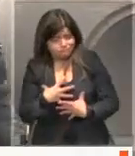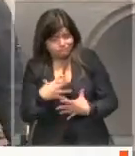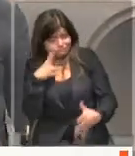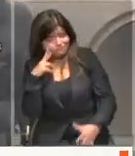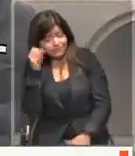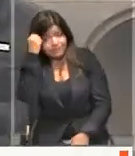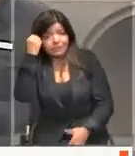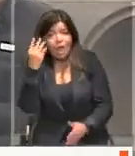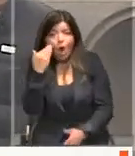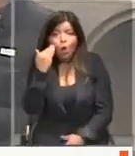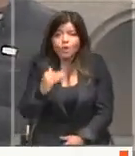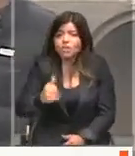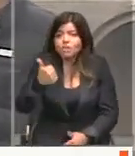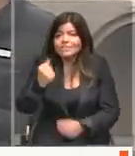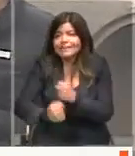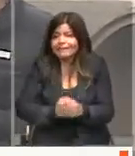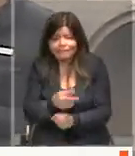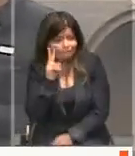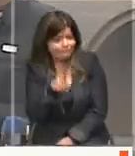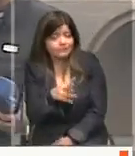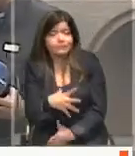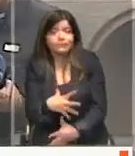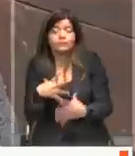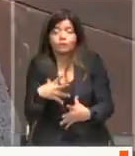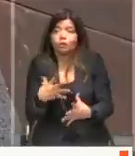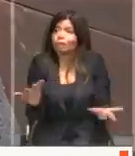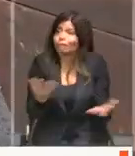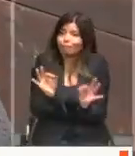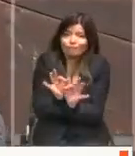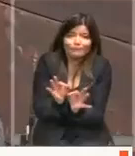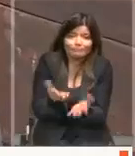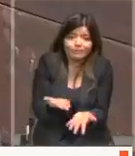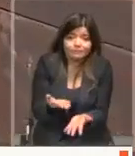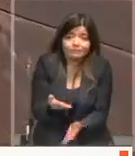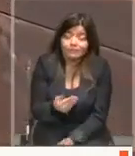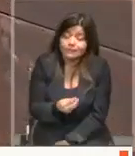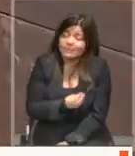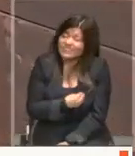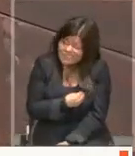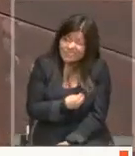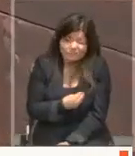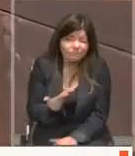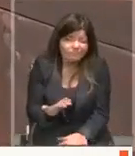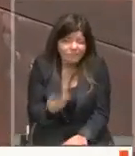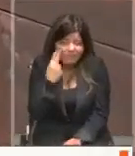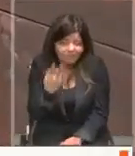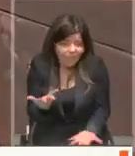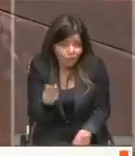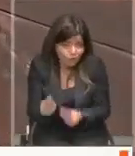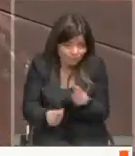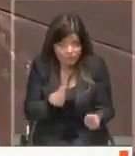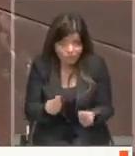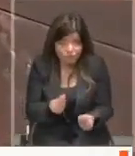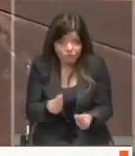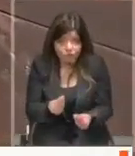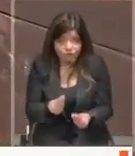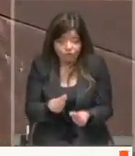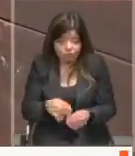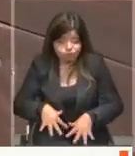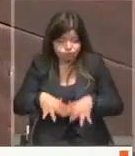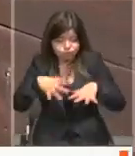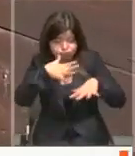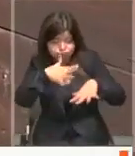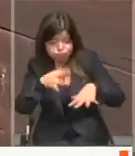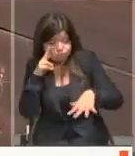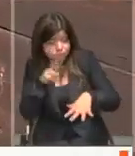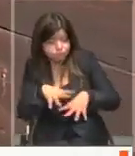Imagínate para un niño de, no sé, de 6 años. ¿Cómo le explico? Da pena ver cómo lo que pasó, por lo, cómo se desbordó el río y